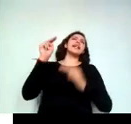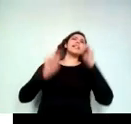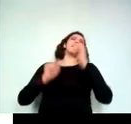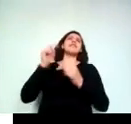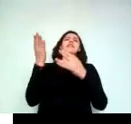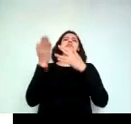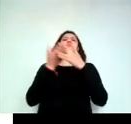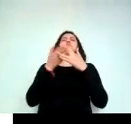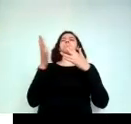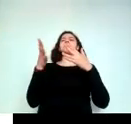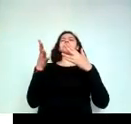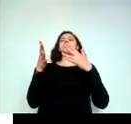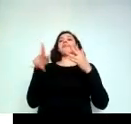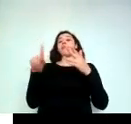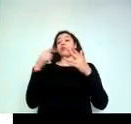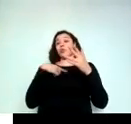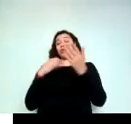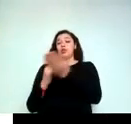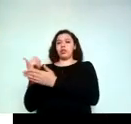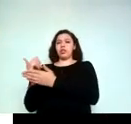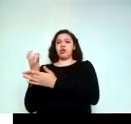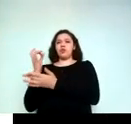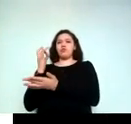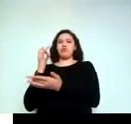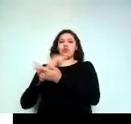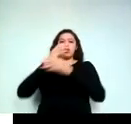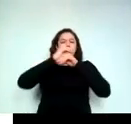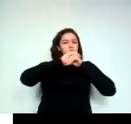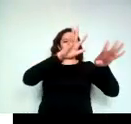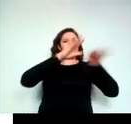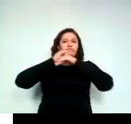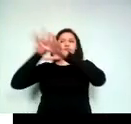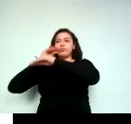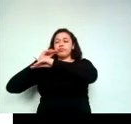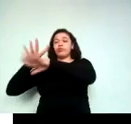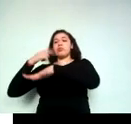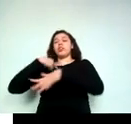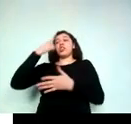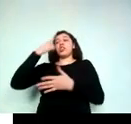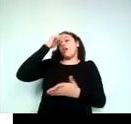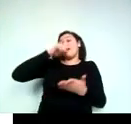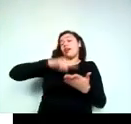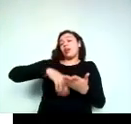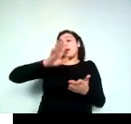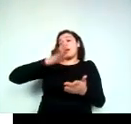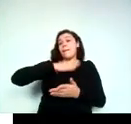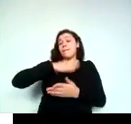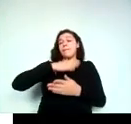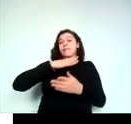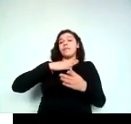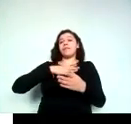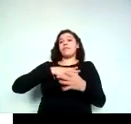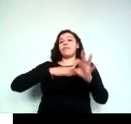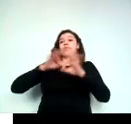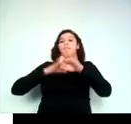pero decidí solo hacer mayor difusión de mi política porque yo considero que mis colaboradores no están bien informados y